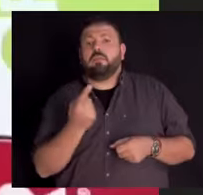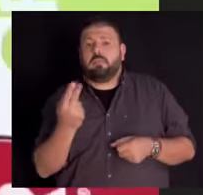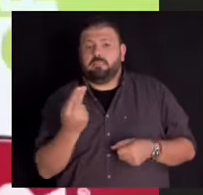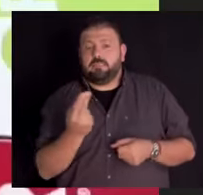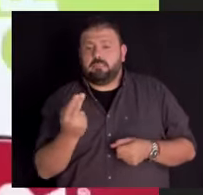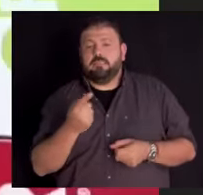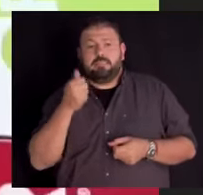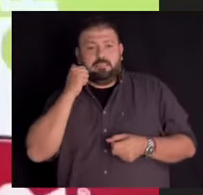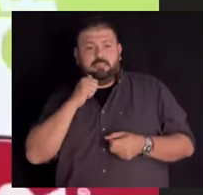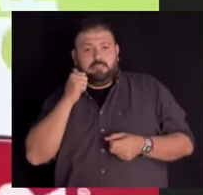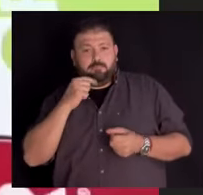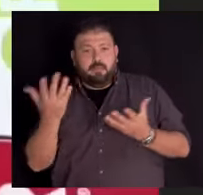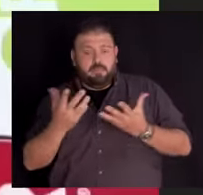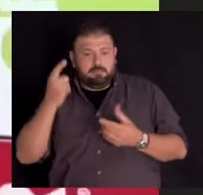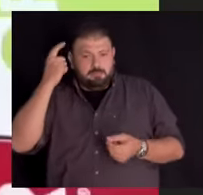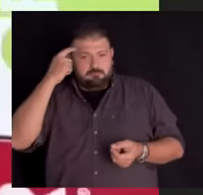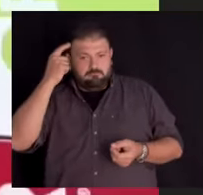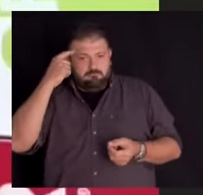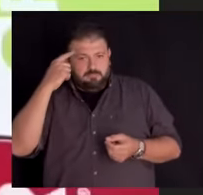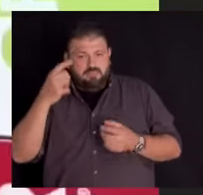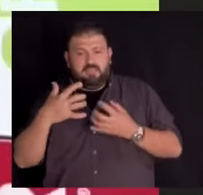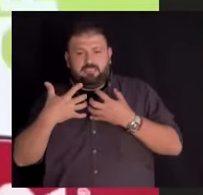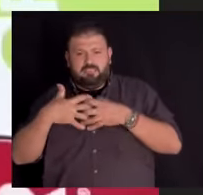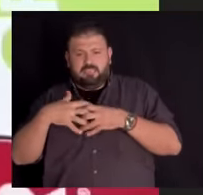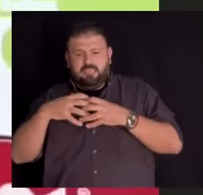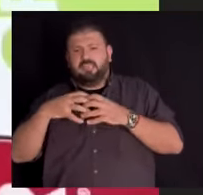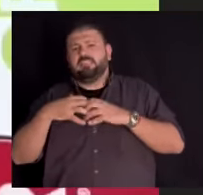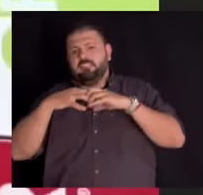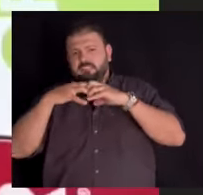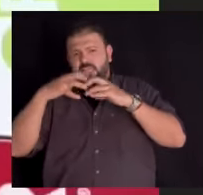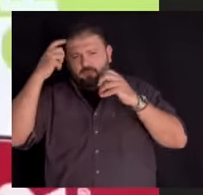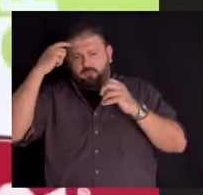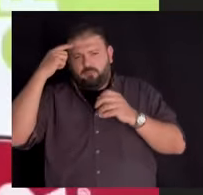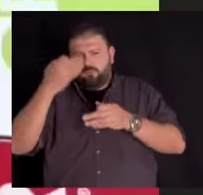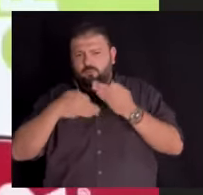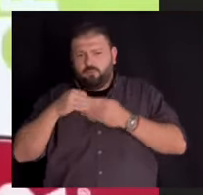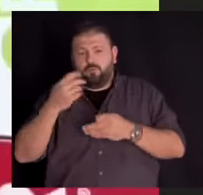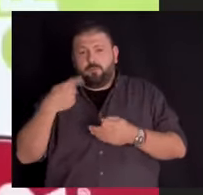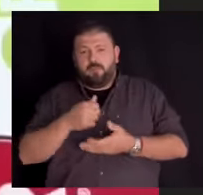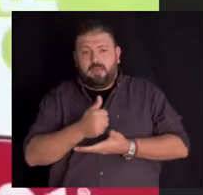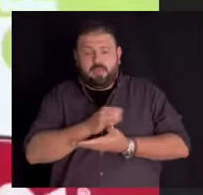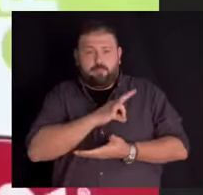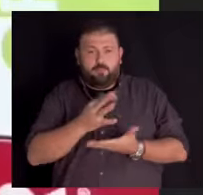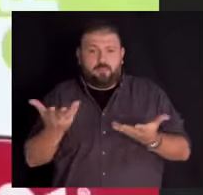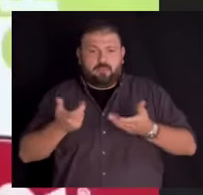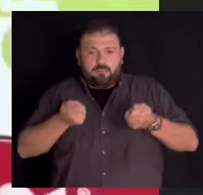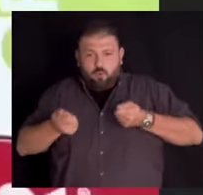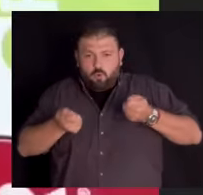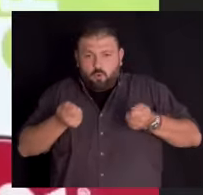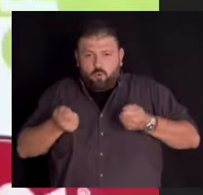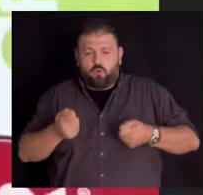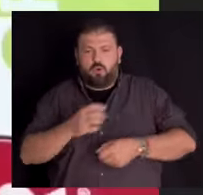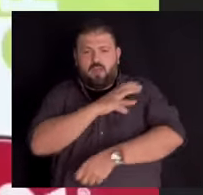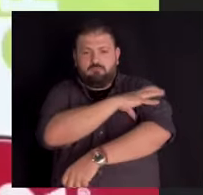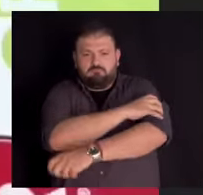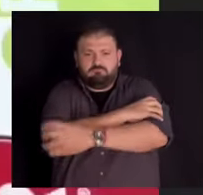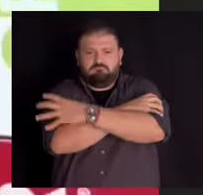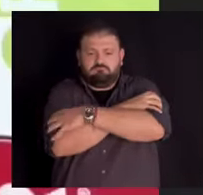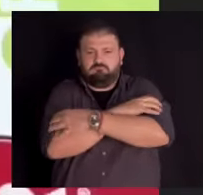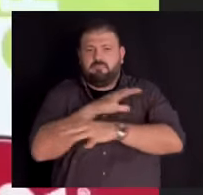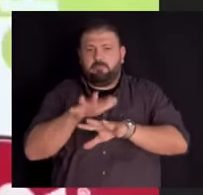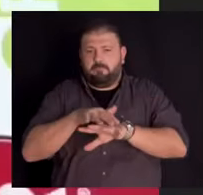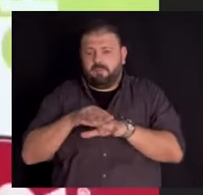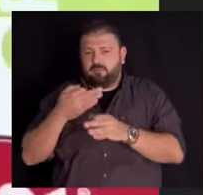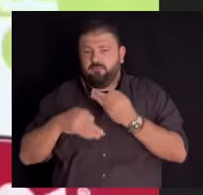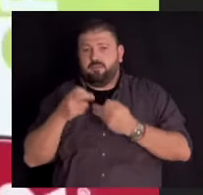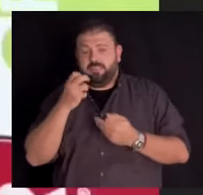vas a requerir el cerebro, así que el Optimus te va a ayudar. Vas a requerir que el cerebro controle los músculos, así que te va a súper ayudar el Power Maker